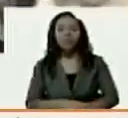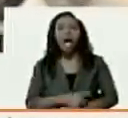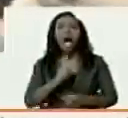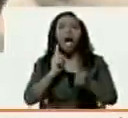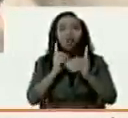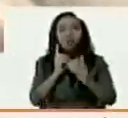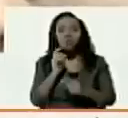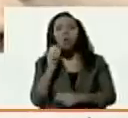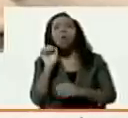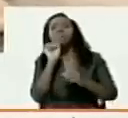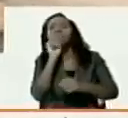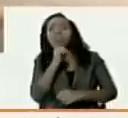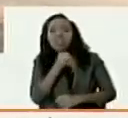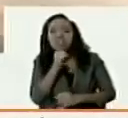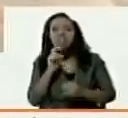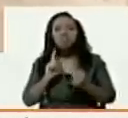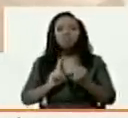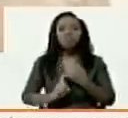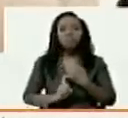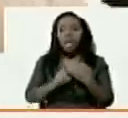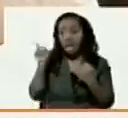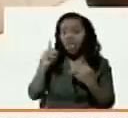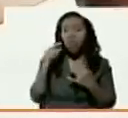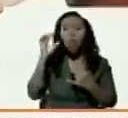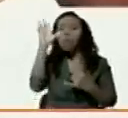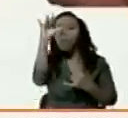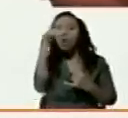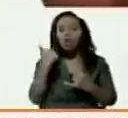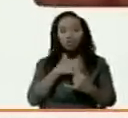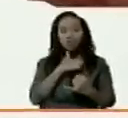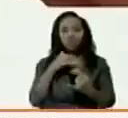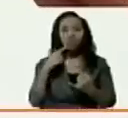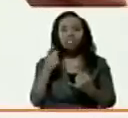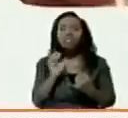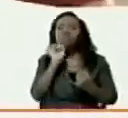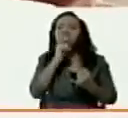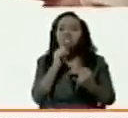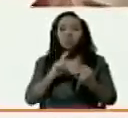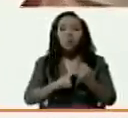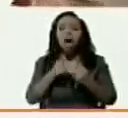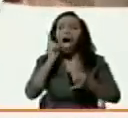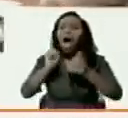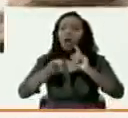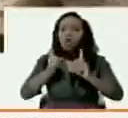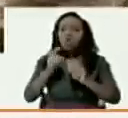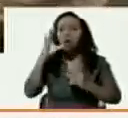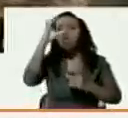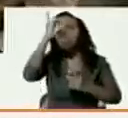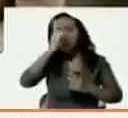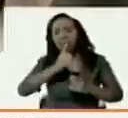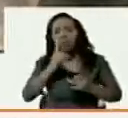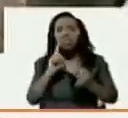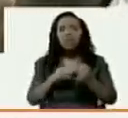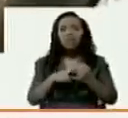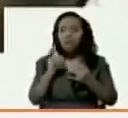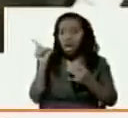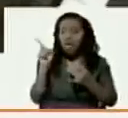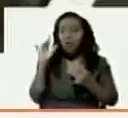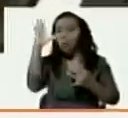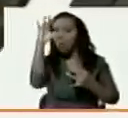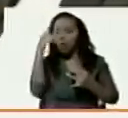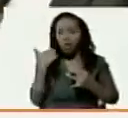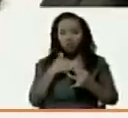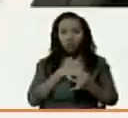viejitos, que algunos son personas con discapacidad, se ríen. Ojalá tuvieran ellos